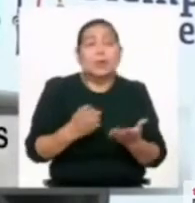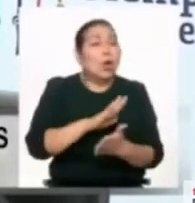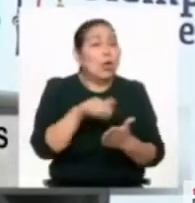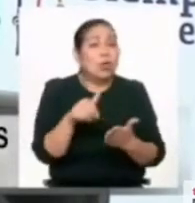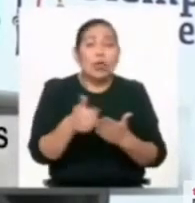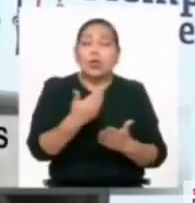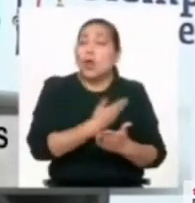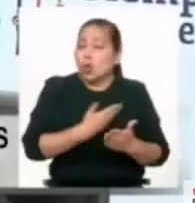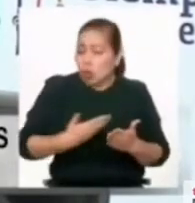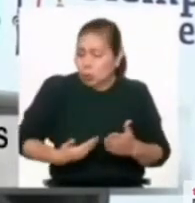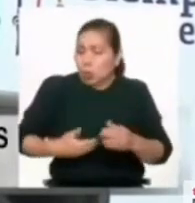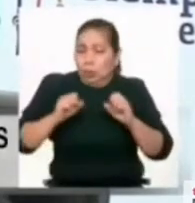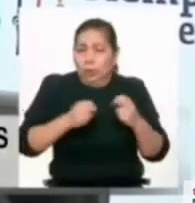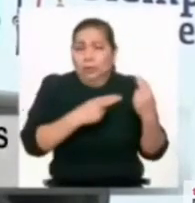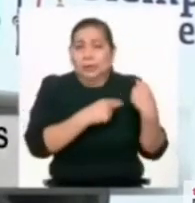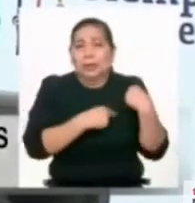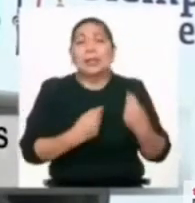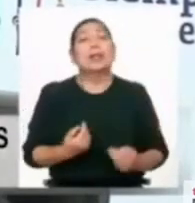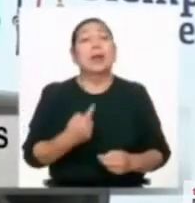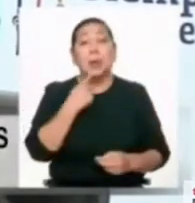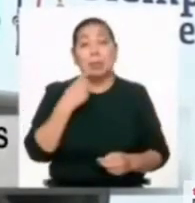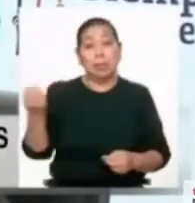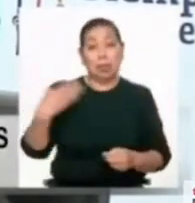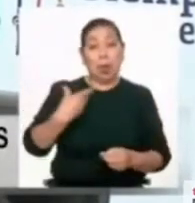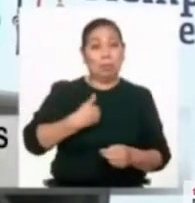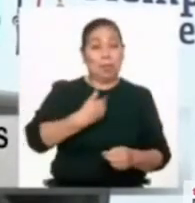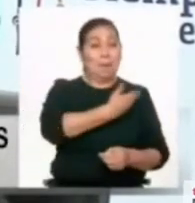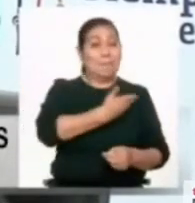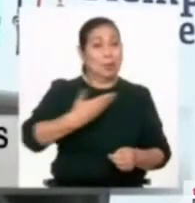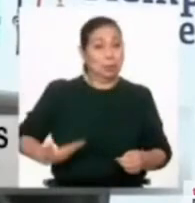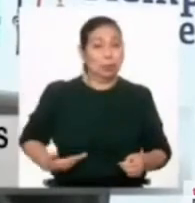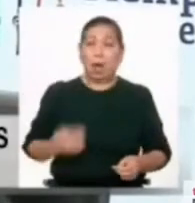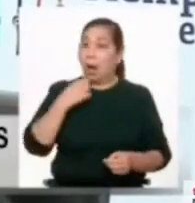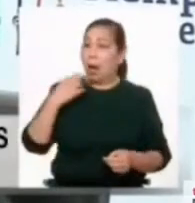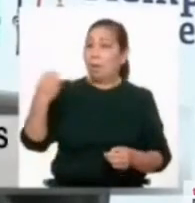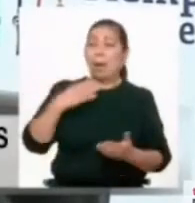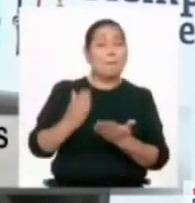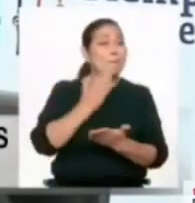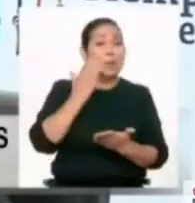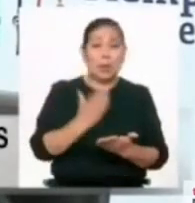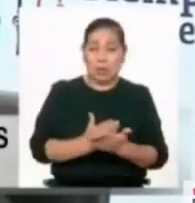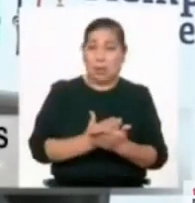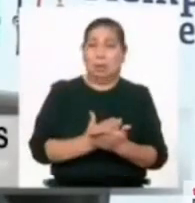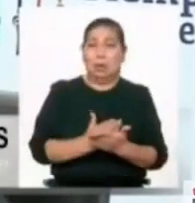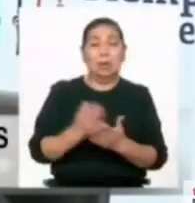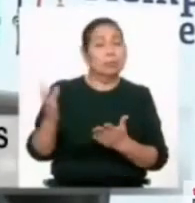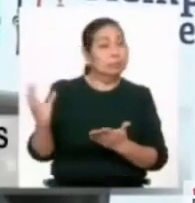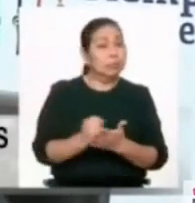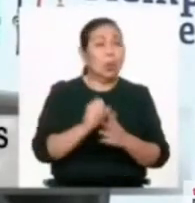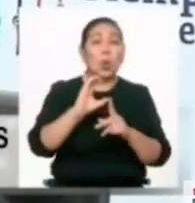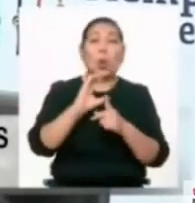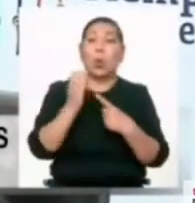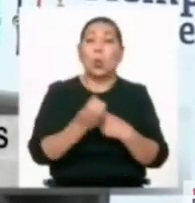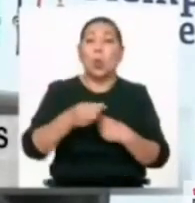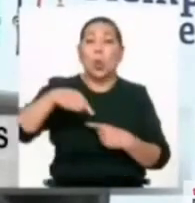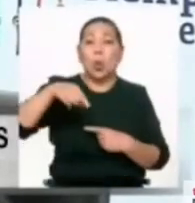Y todo el gobierno está comprometido, y como me lo dijo el presidente de la República cuando despaché con él la problemática de Cuélac, la recuperación total de